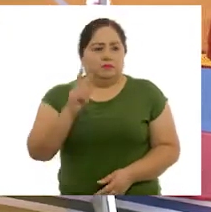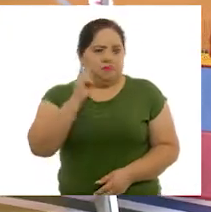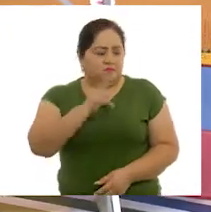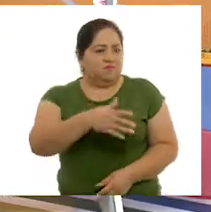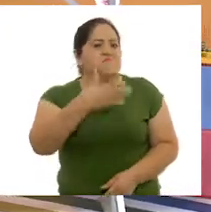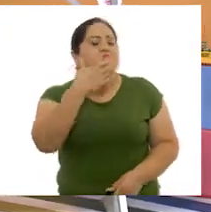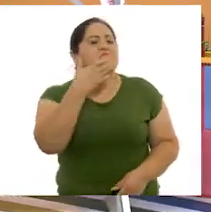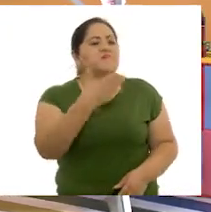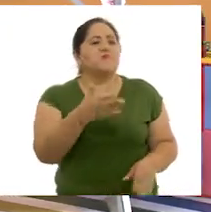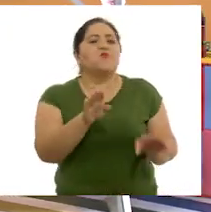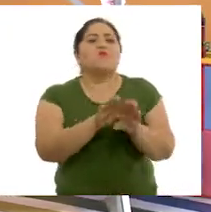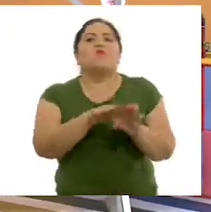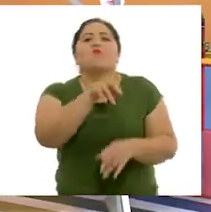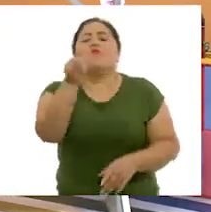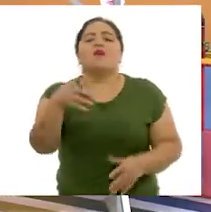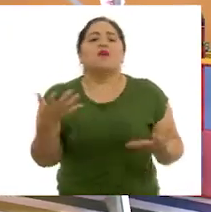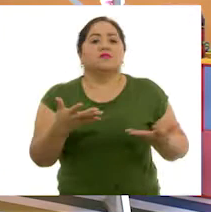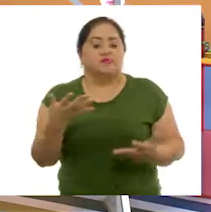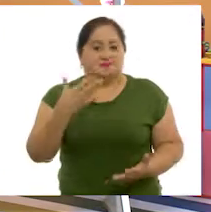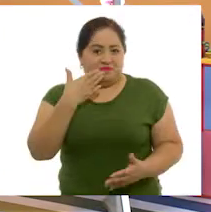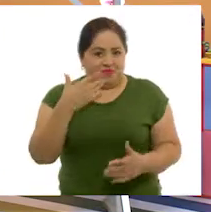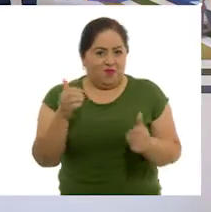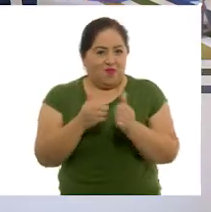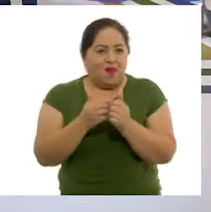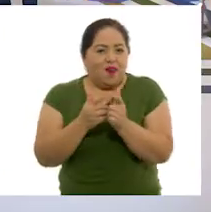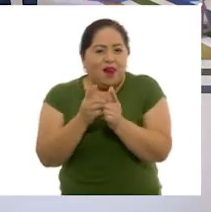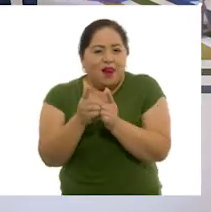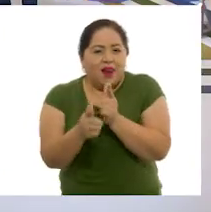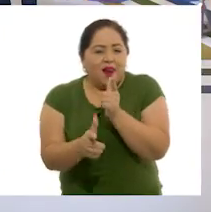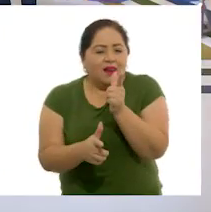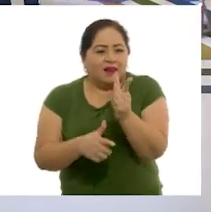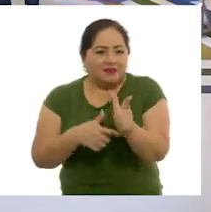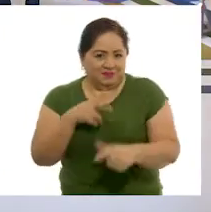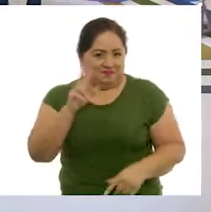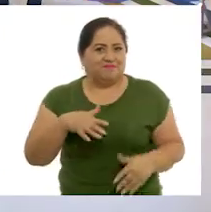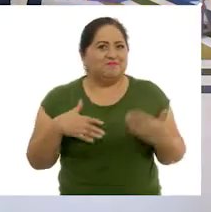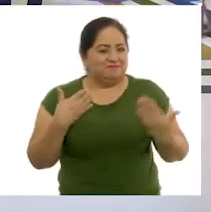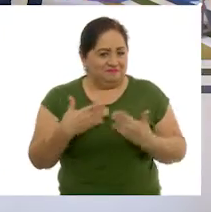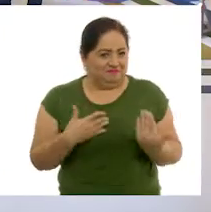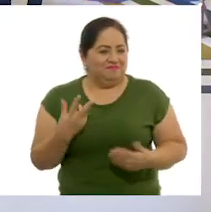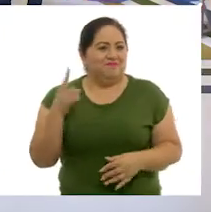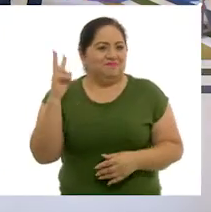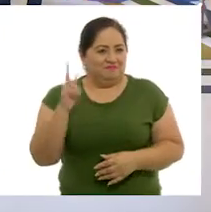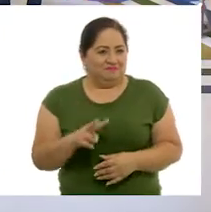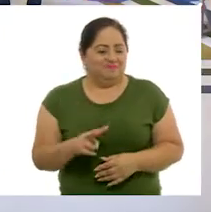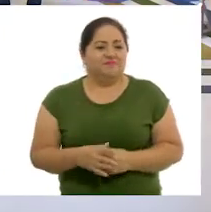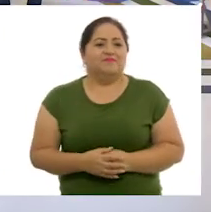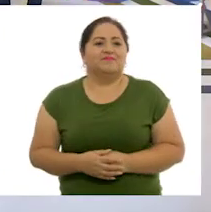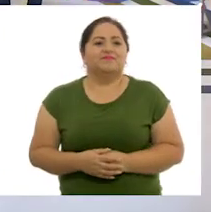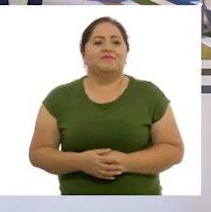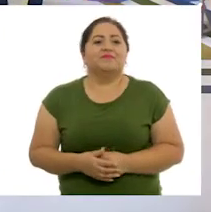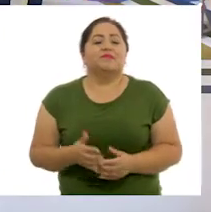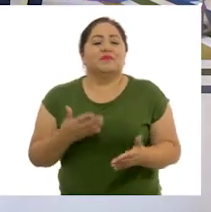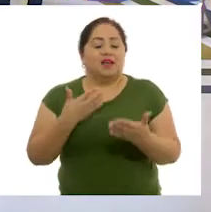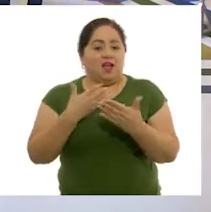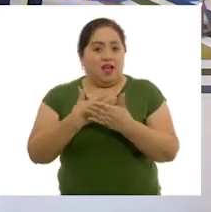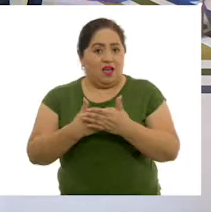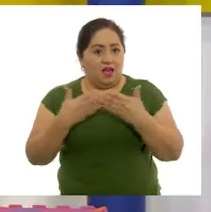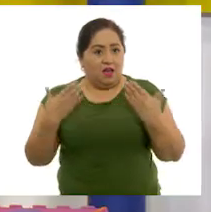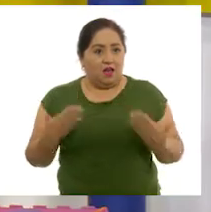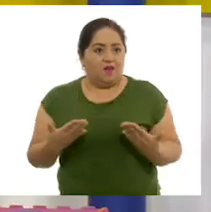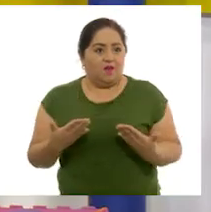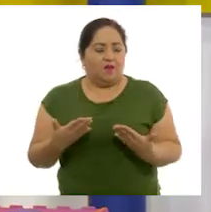Excelente. ¿Cómo les fue en casa, niñas y niños? Con la cámara lenta. Muy divertido, ¿verdad? Muy divertido. Ahora nos